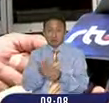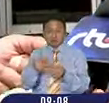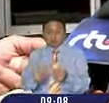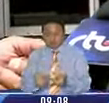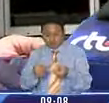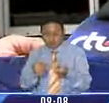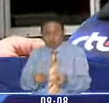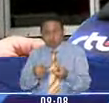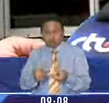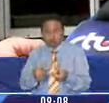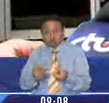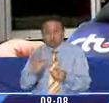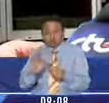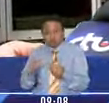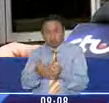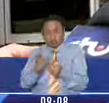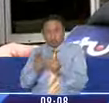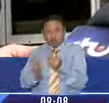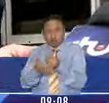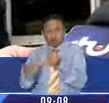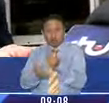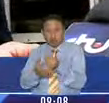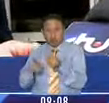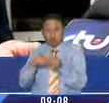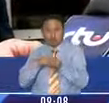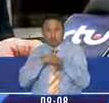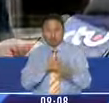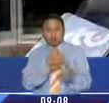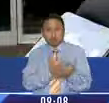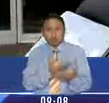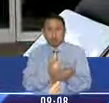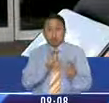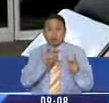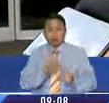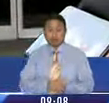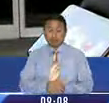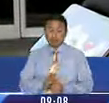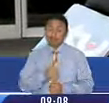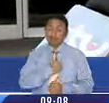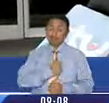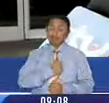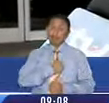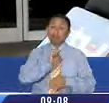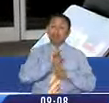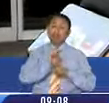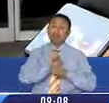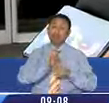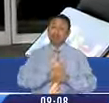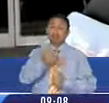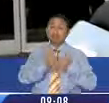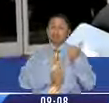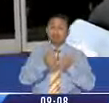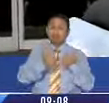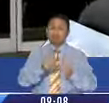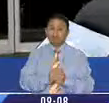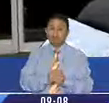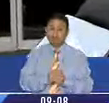con bastante volumen de anexos que tienen el sustento para aprobar este tema. Sería muy penoso para el país que candidatos que